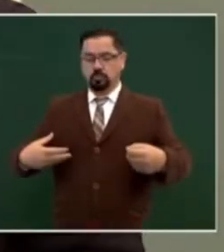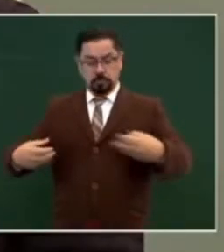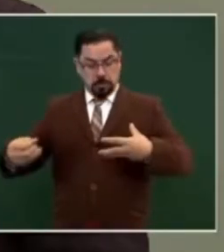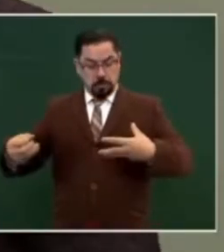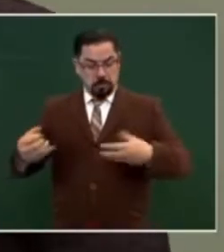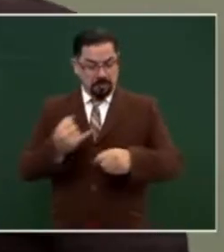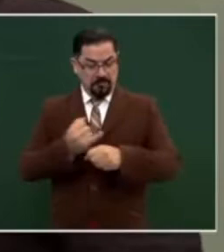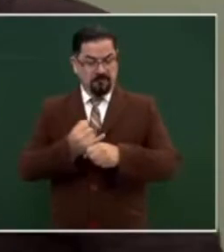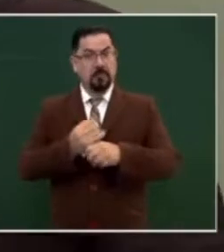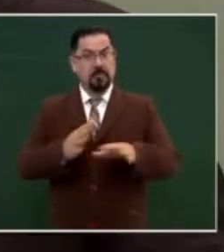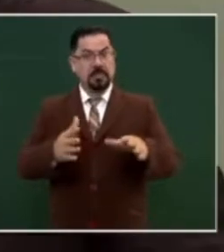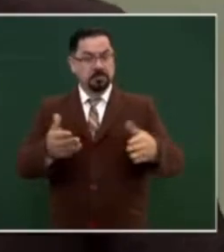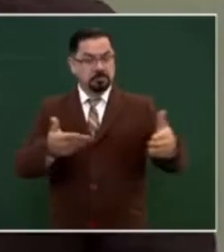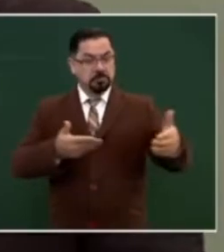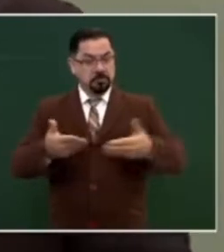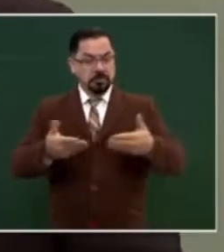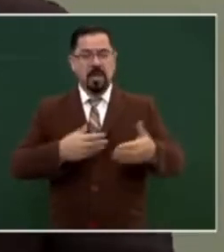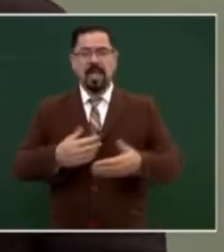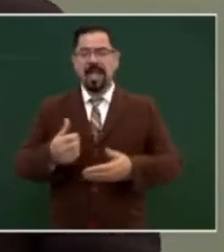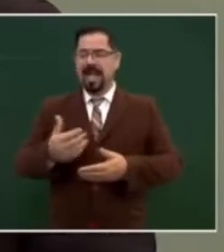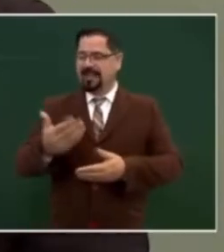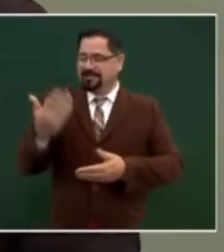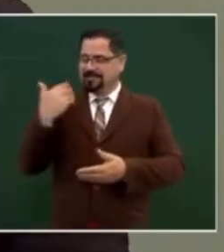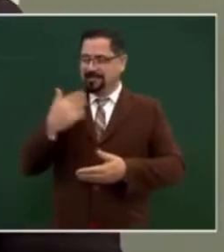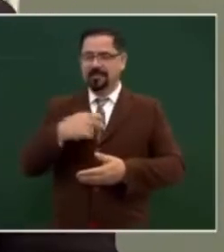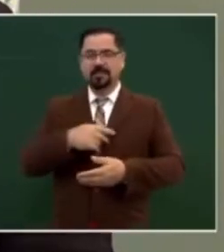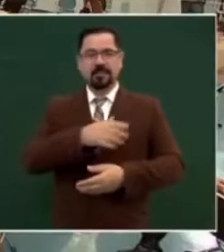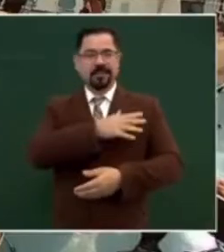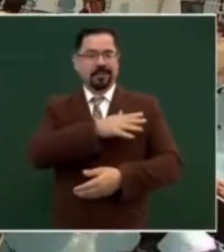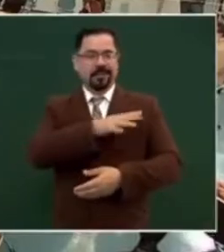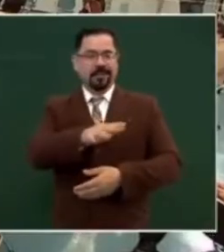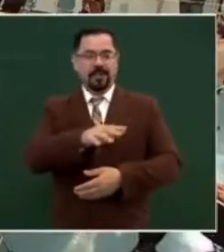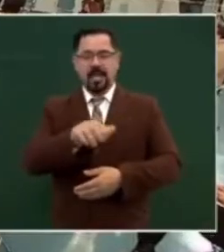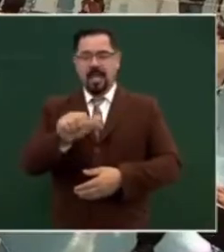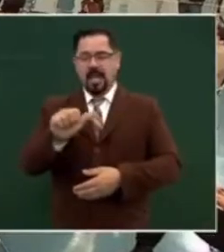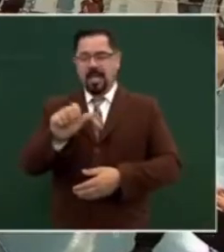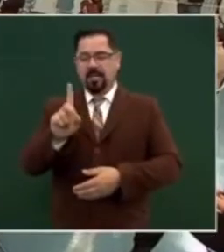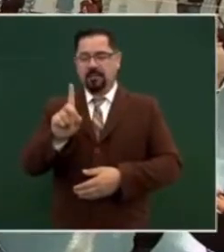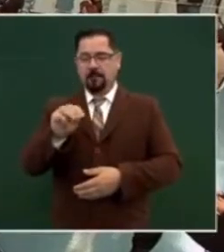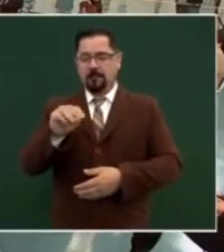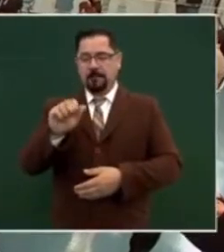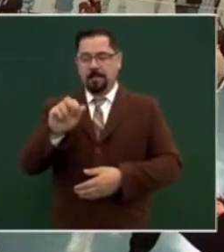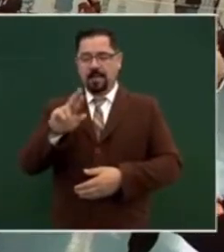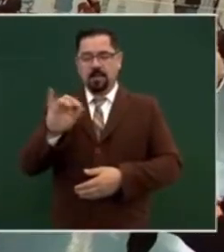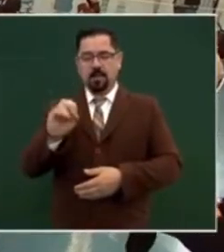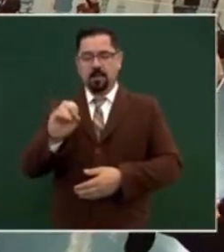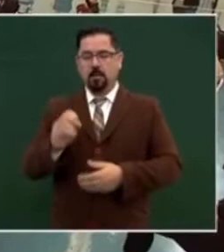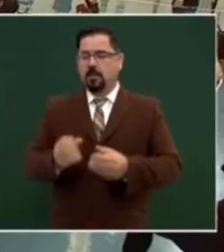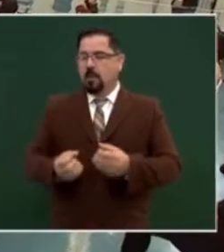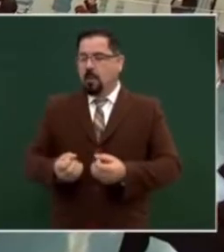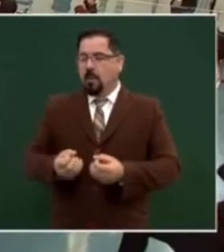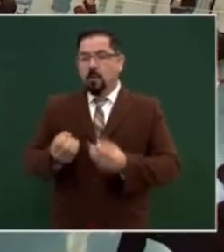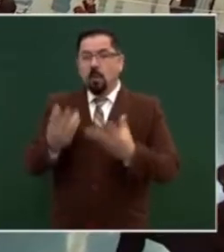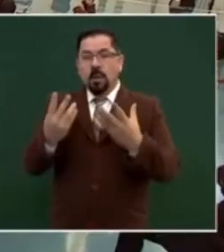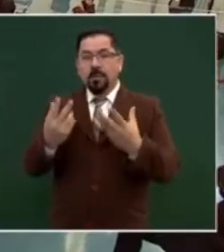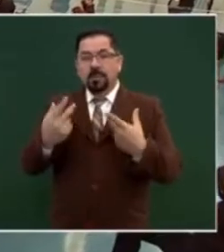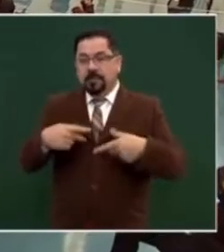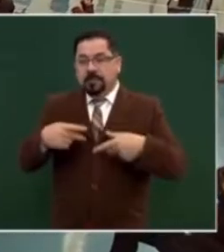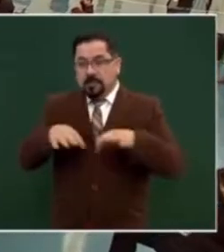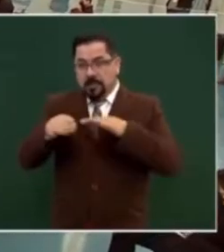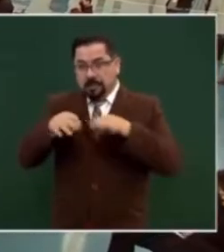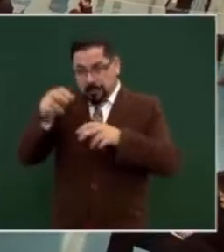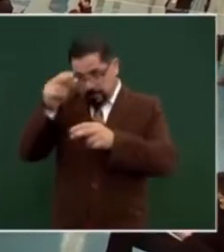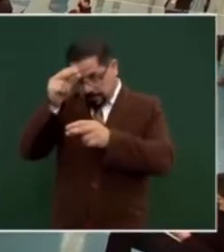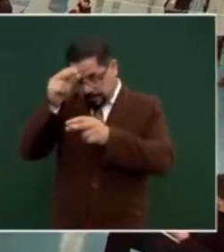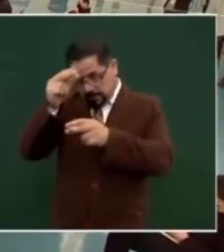general omar cuántos elementos tenemos de inteligencia que no de espionaje ya